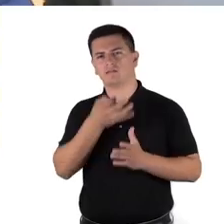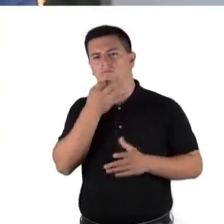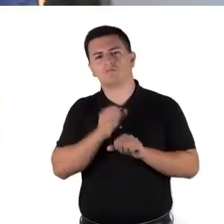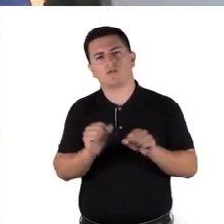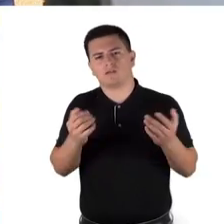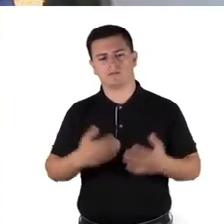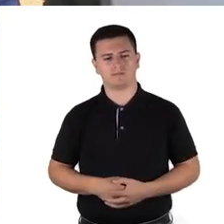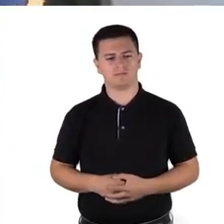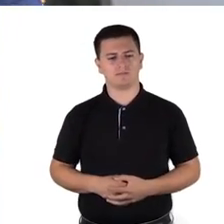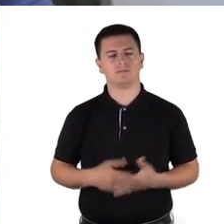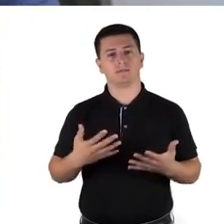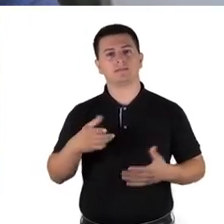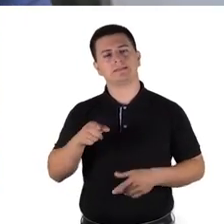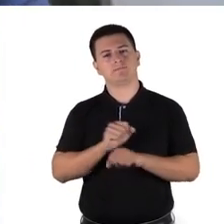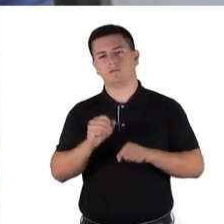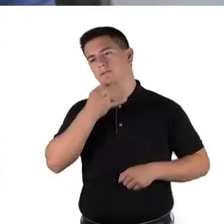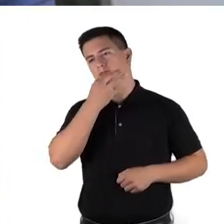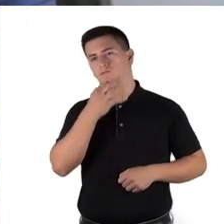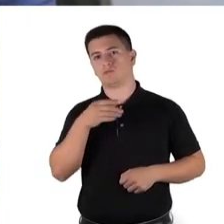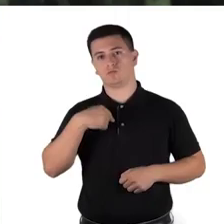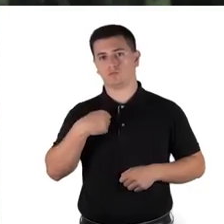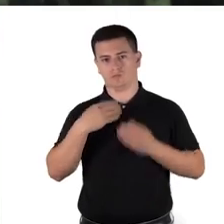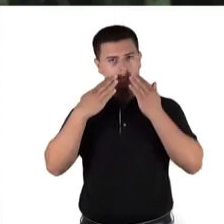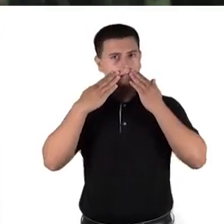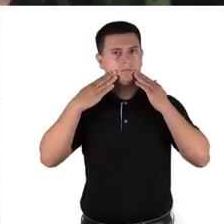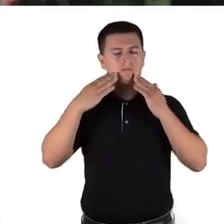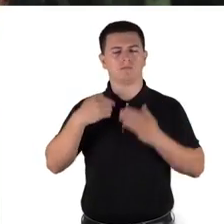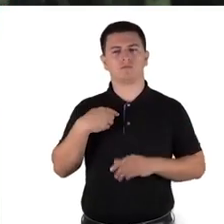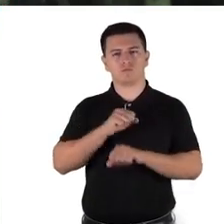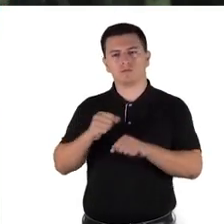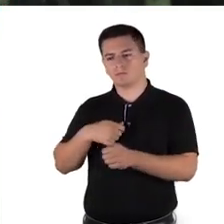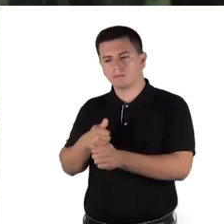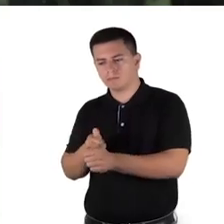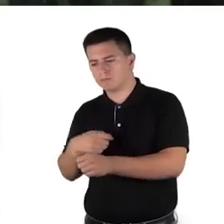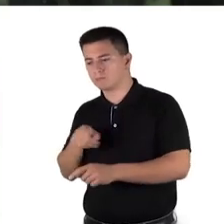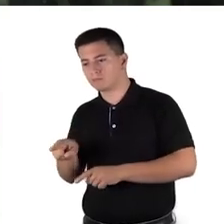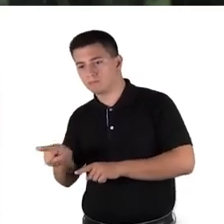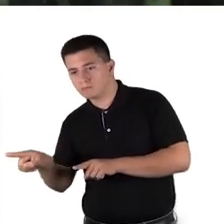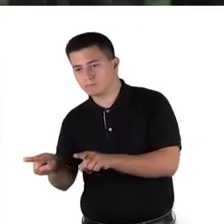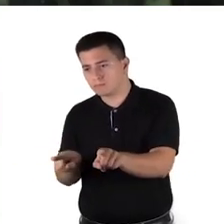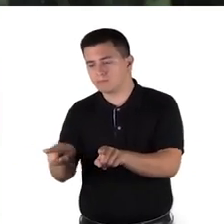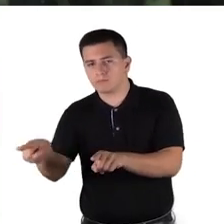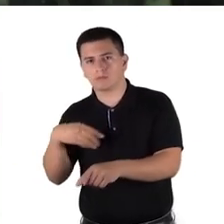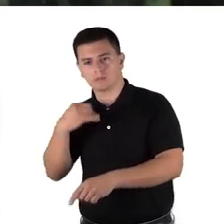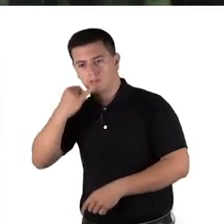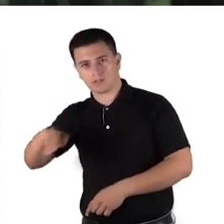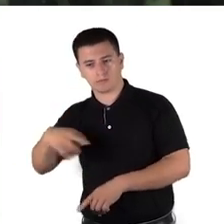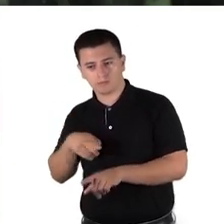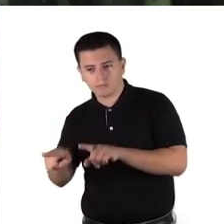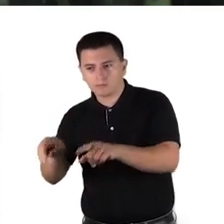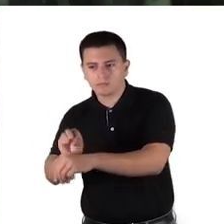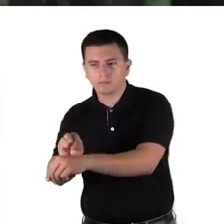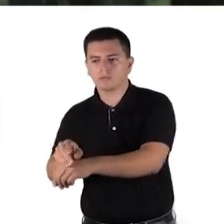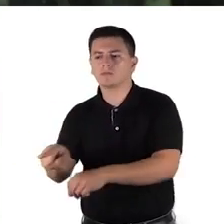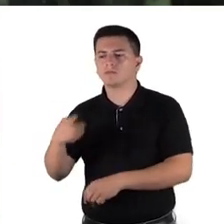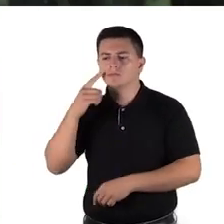y no tenemos ni nos fijamos metas durante ese tiempo que estamos en casa? Claro, que ahí creo que se puede perder es como esta capacidad del adulto de guiar el aprendizaje, ¿verdad? Los